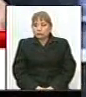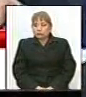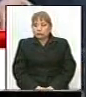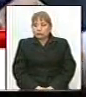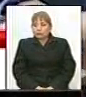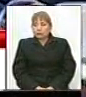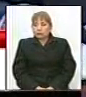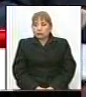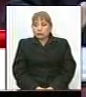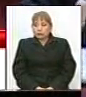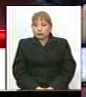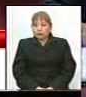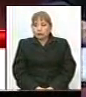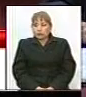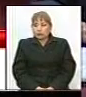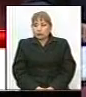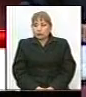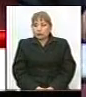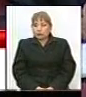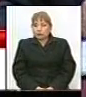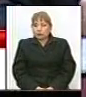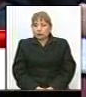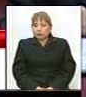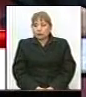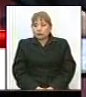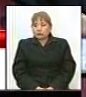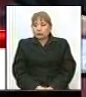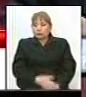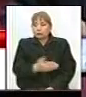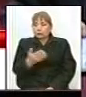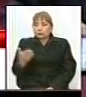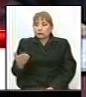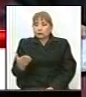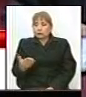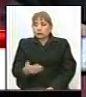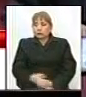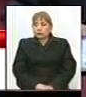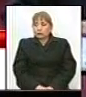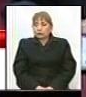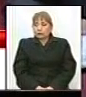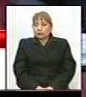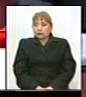Retome, presidente, la conducción. No hay otro parlamentario que haya solicitado el uso de la palabra. Se